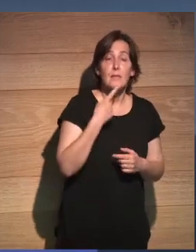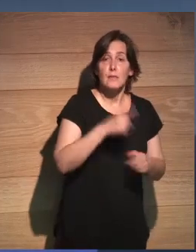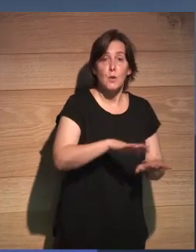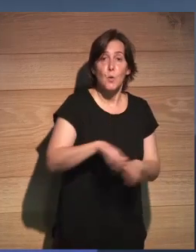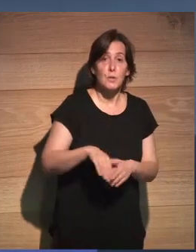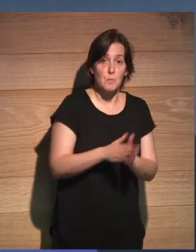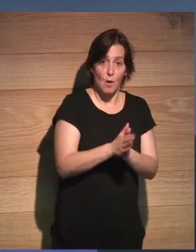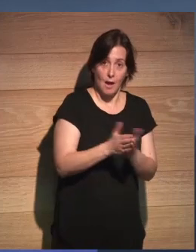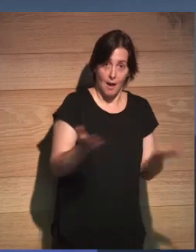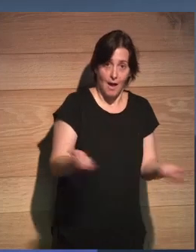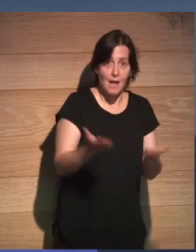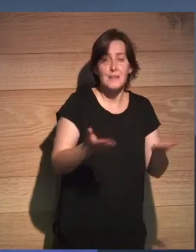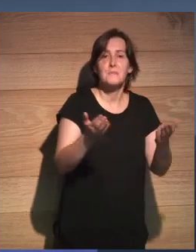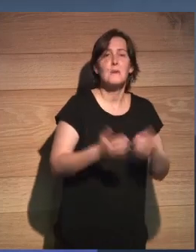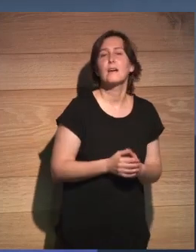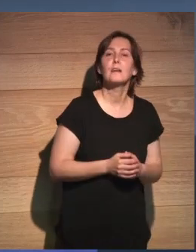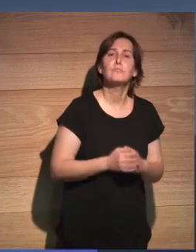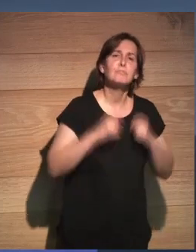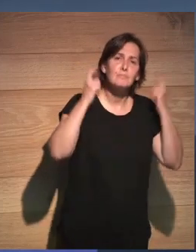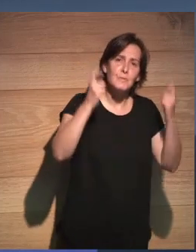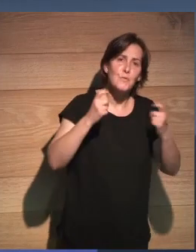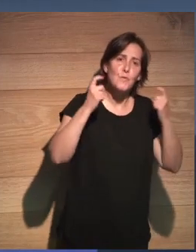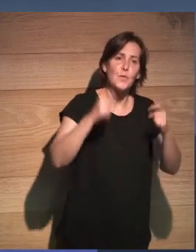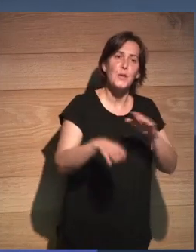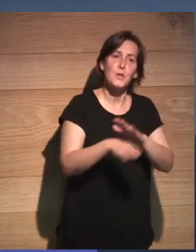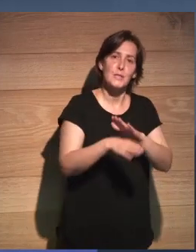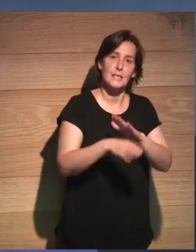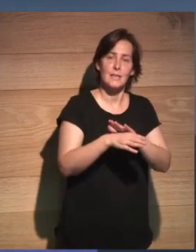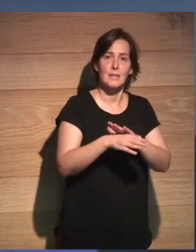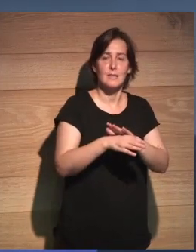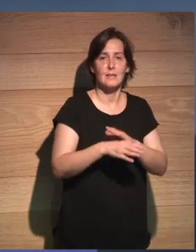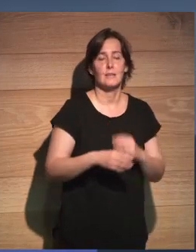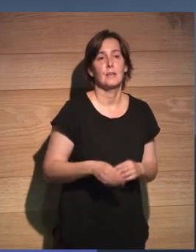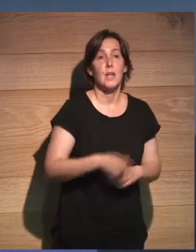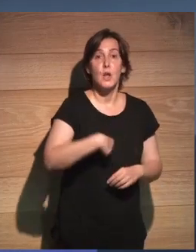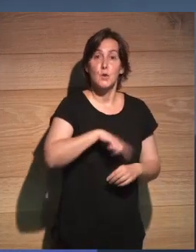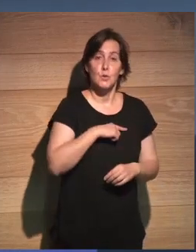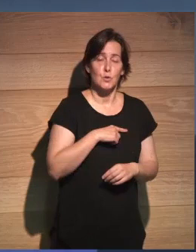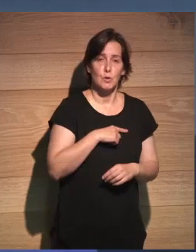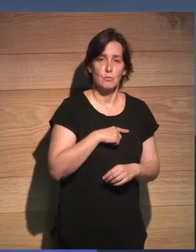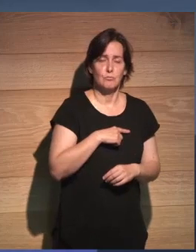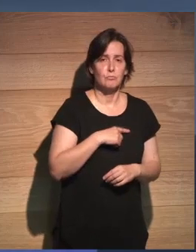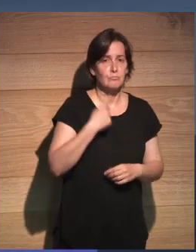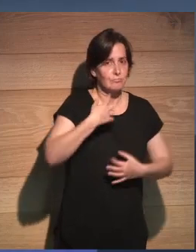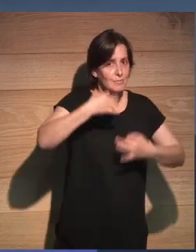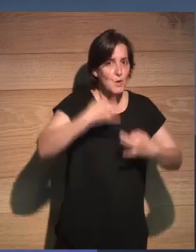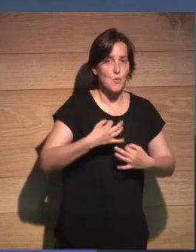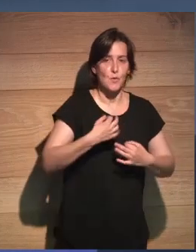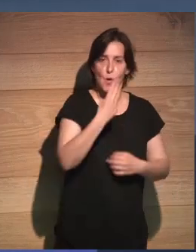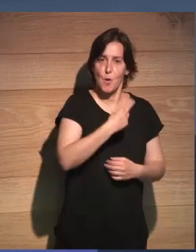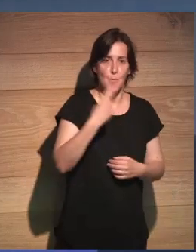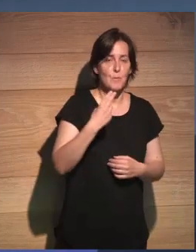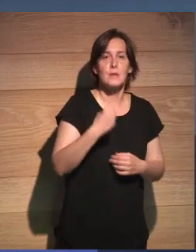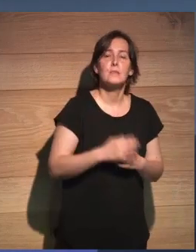resta animaros a mantener el esfuerzo. Y por nuestra parte confirmamos que estamos